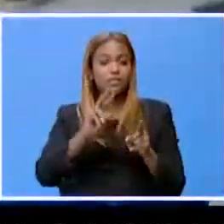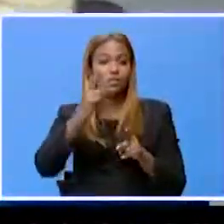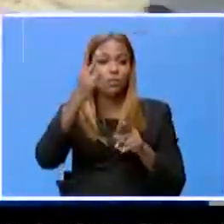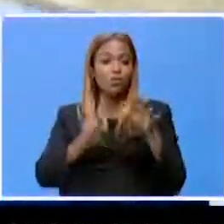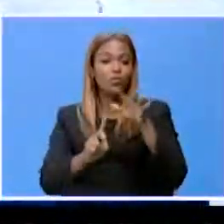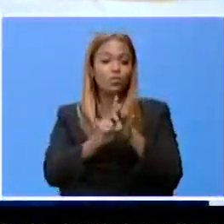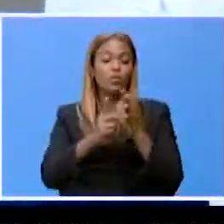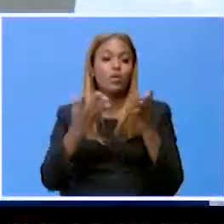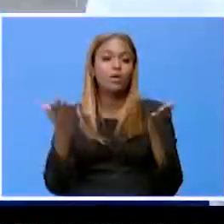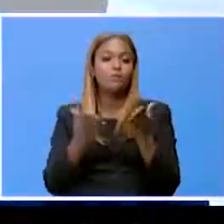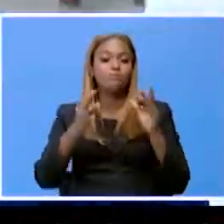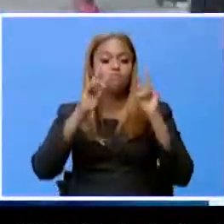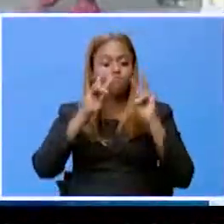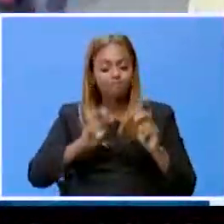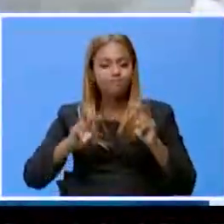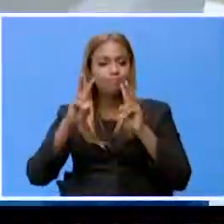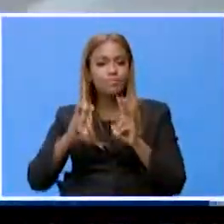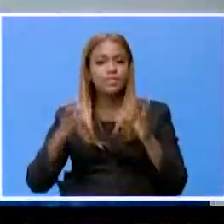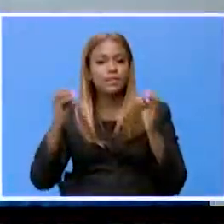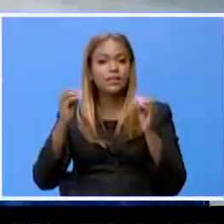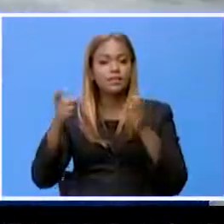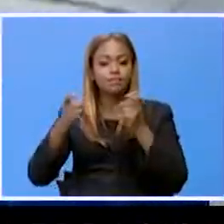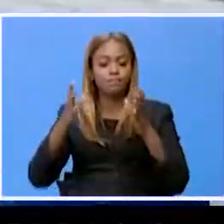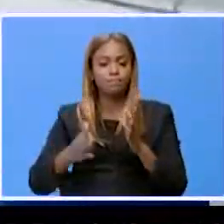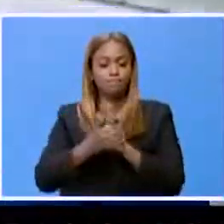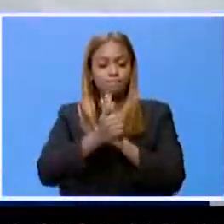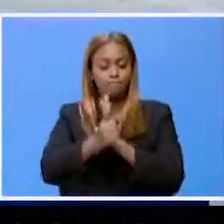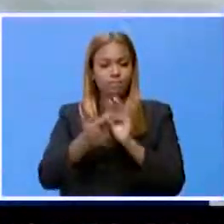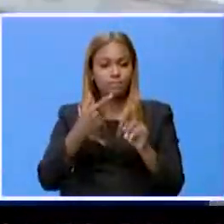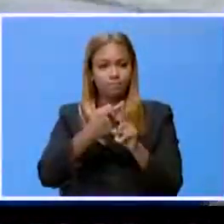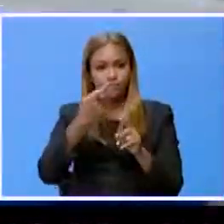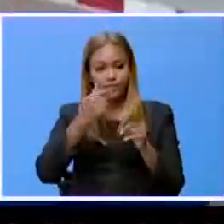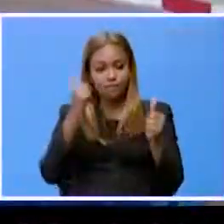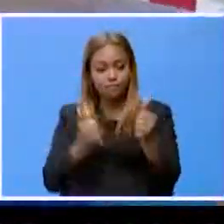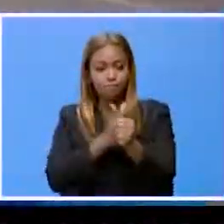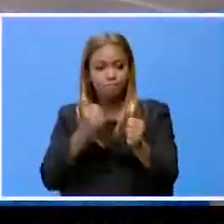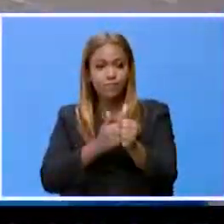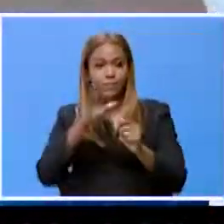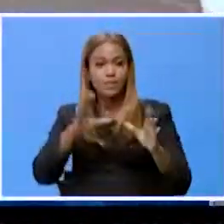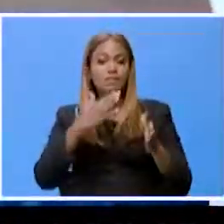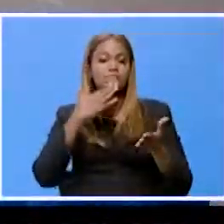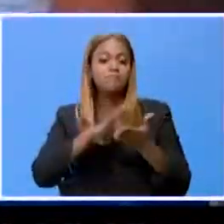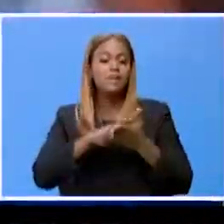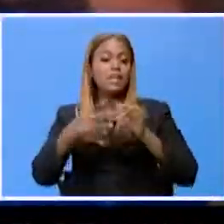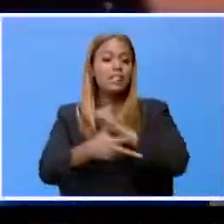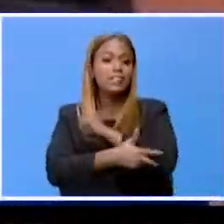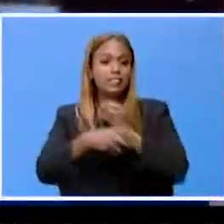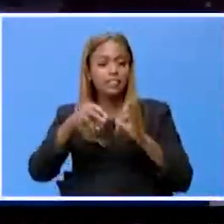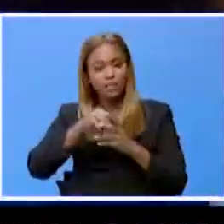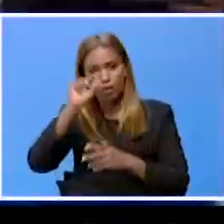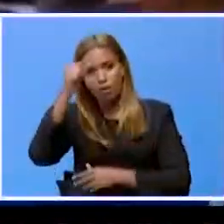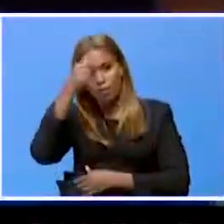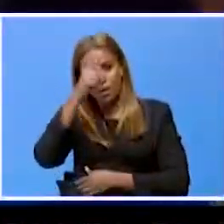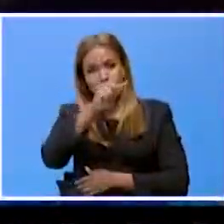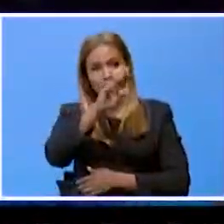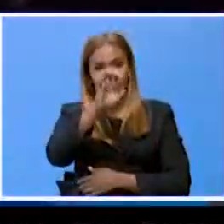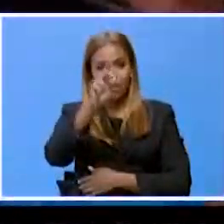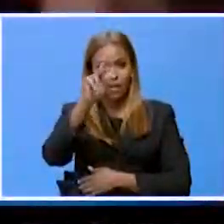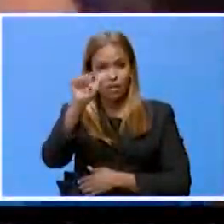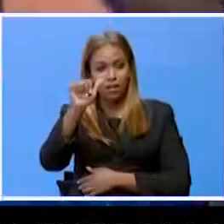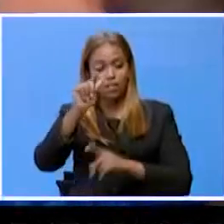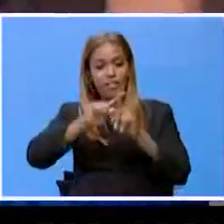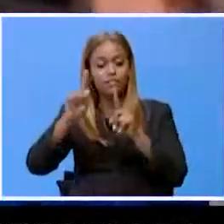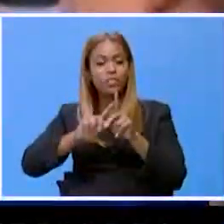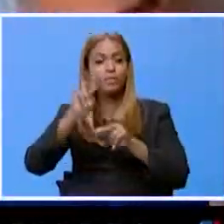subsecuente implicación en investigaciones de la Procuraduría Especializada de Persecución de la Corrupción Administrativa, PEPCA, de